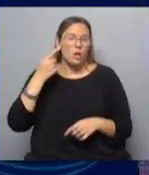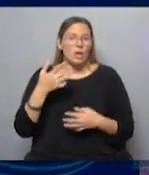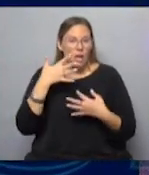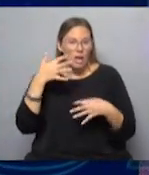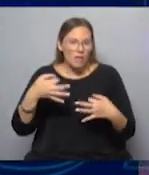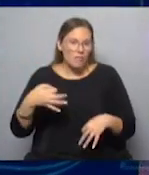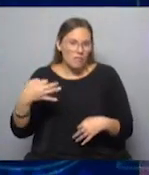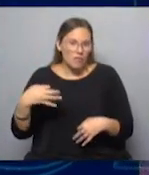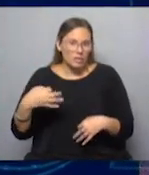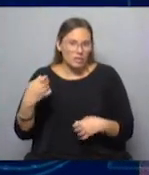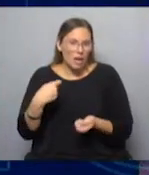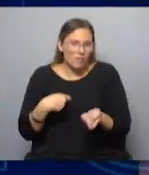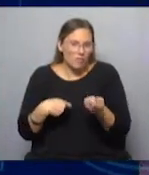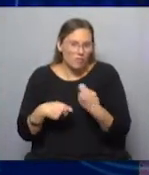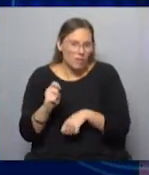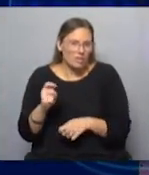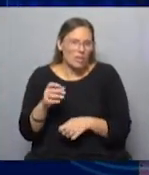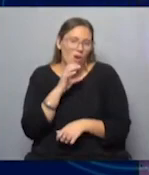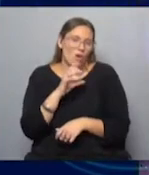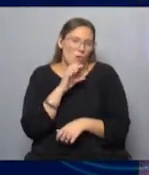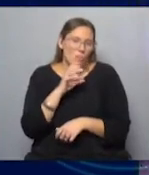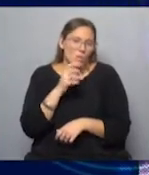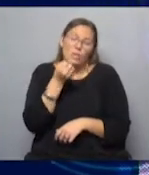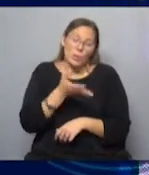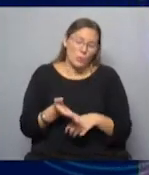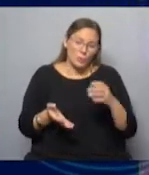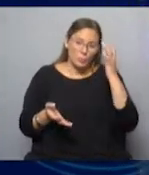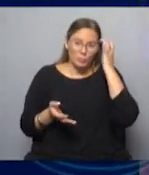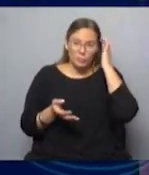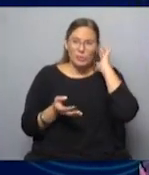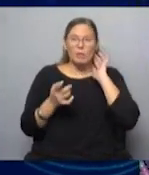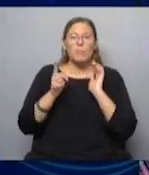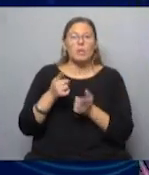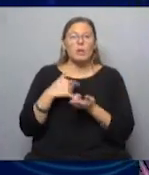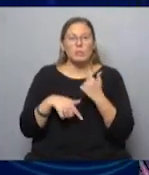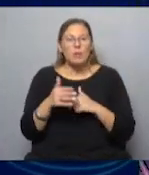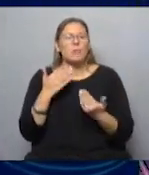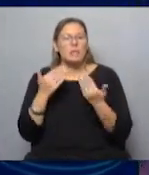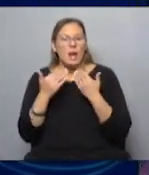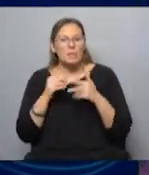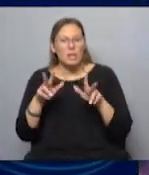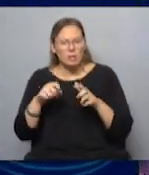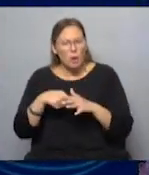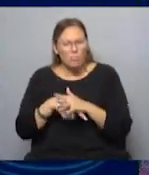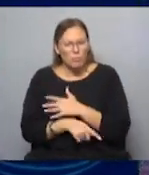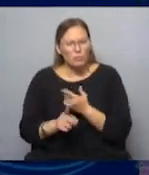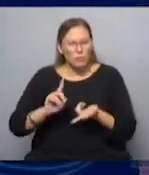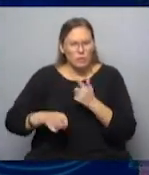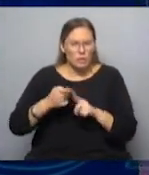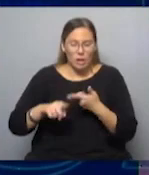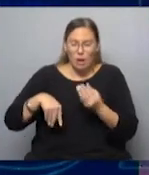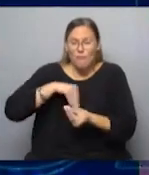realmente bueno se ven de una comedia y eso está bueno pero también toca temas claro porque a veces una